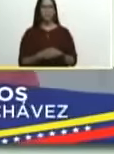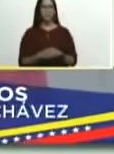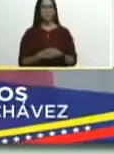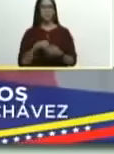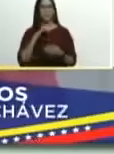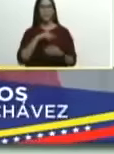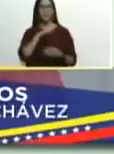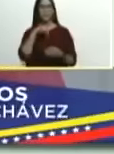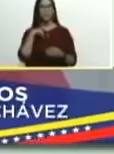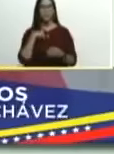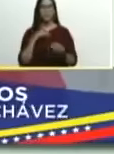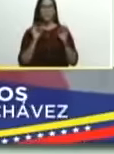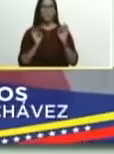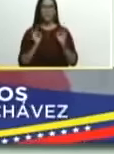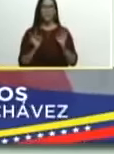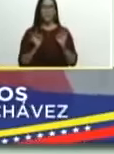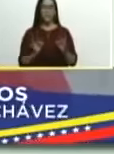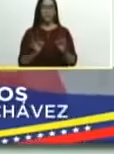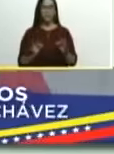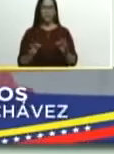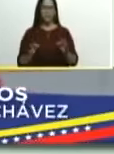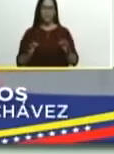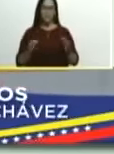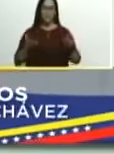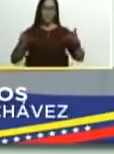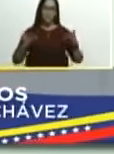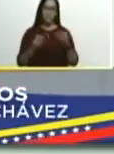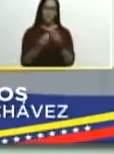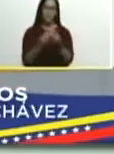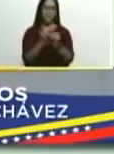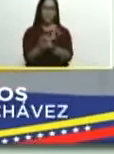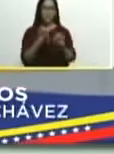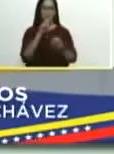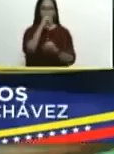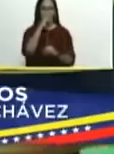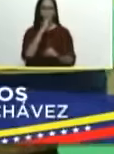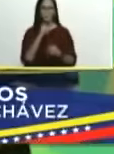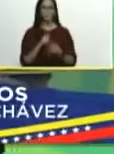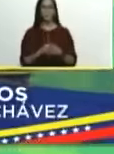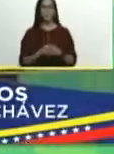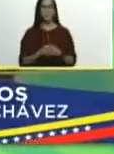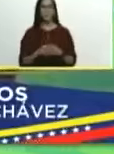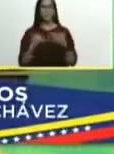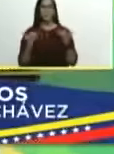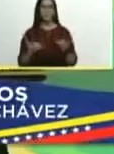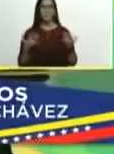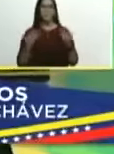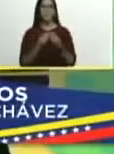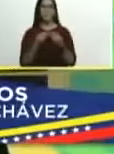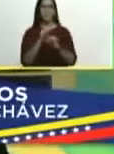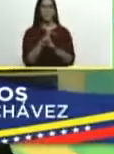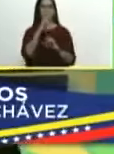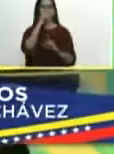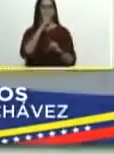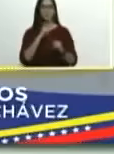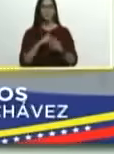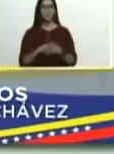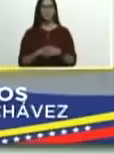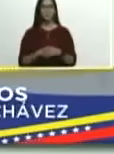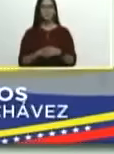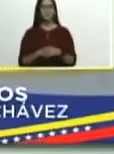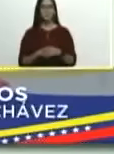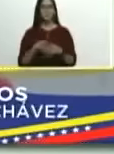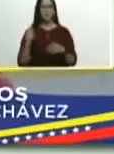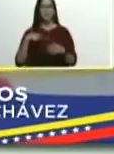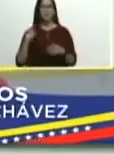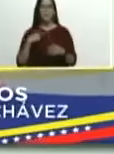Estamos nosotros precisamente cabalgando ya al final del año. Y ya cabalgando final del año,